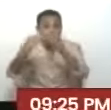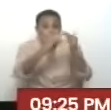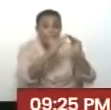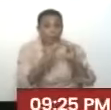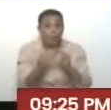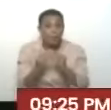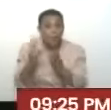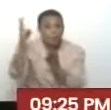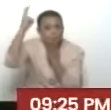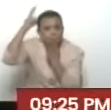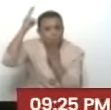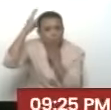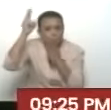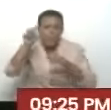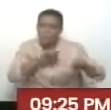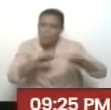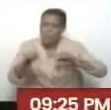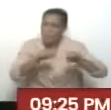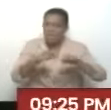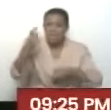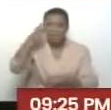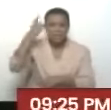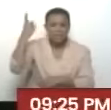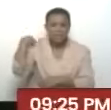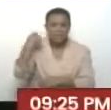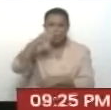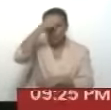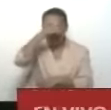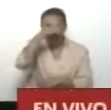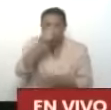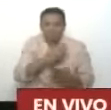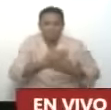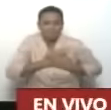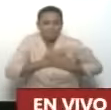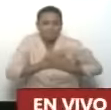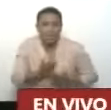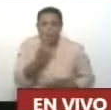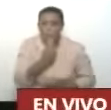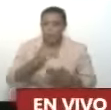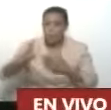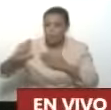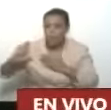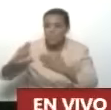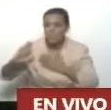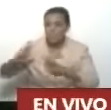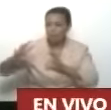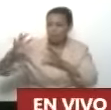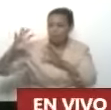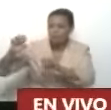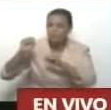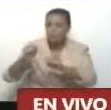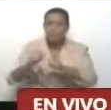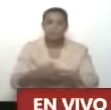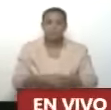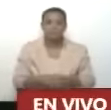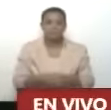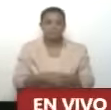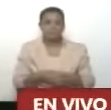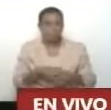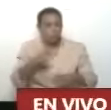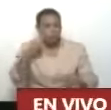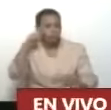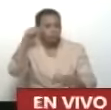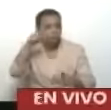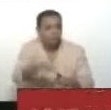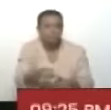venezolano, presidente, se movilizó el día de ayer con tanto amor, con tanto compromiso, con esa fuerza patria, con esa fuerza